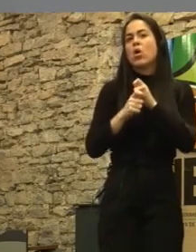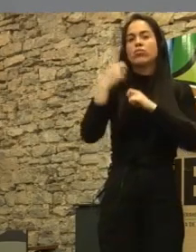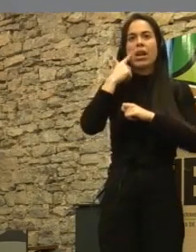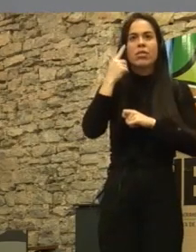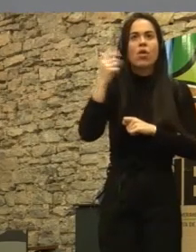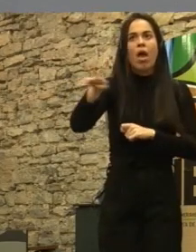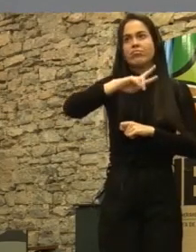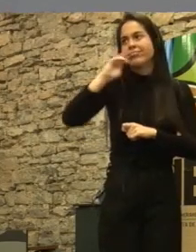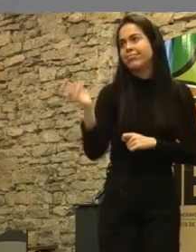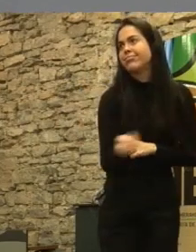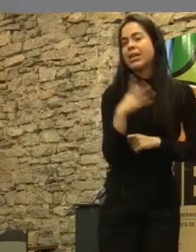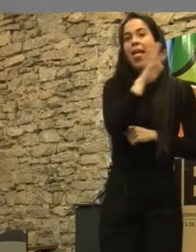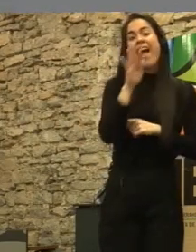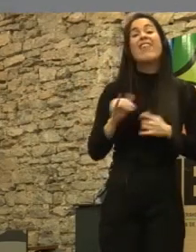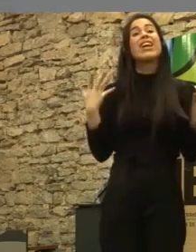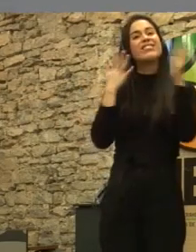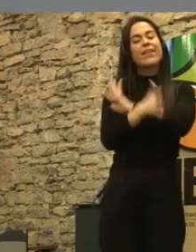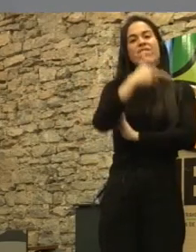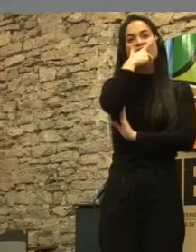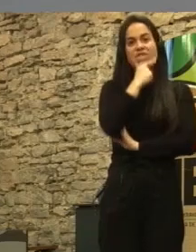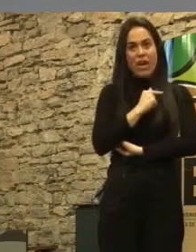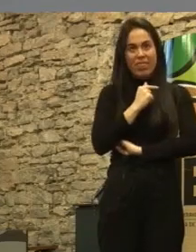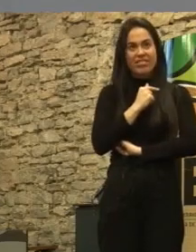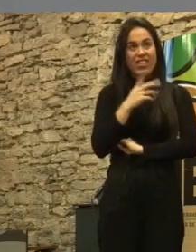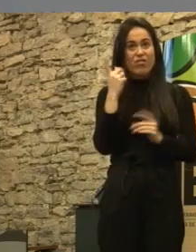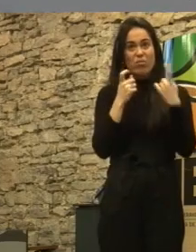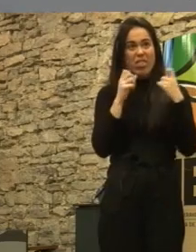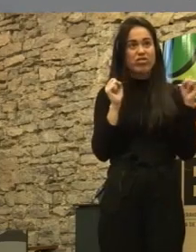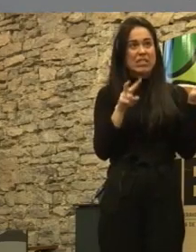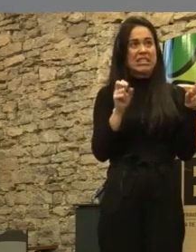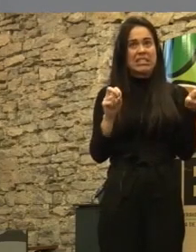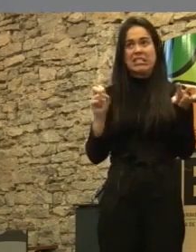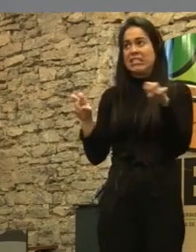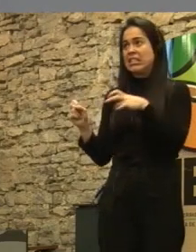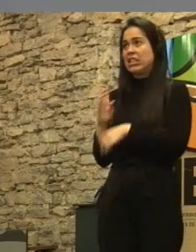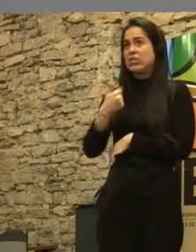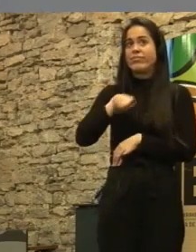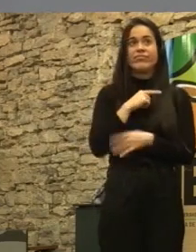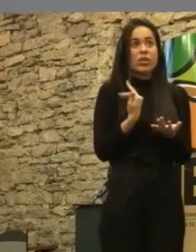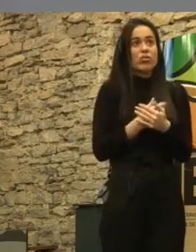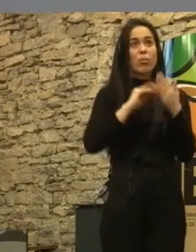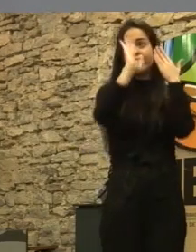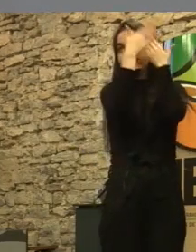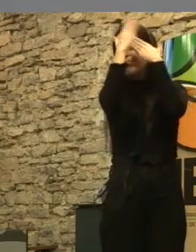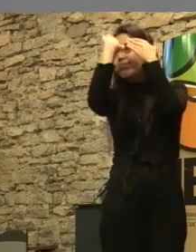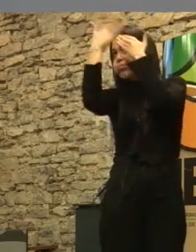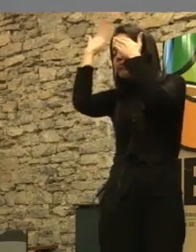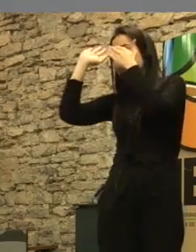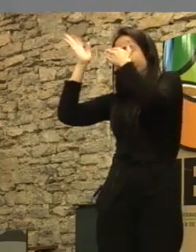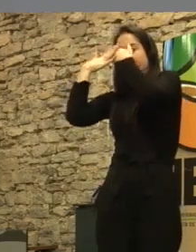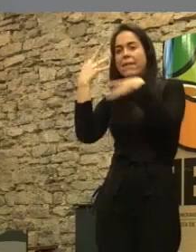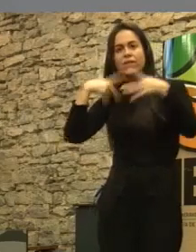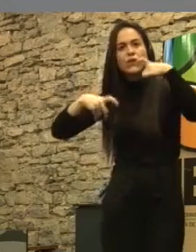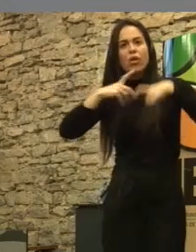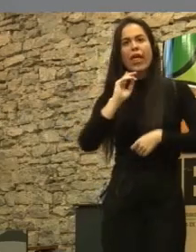serie de cuestiones, hace muy fácil recibir esos inputs de desinformación que además nos vienen por todos lados. Ahora os pondré un par de ejemplos para que veáis que la desinformación no es solo